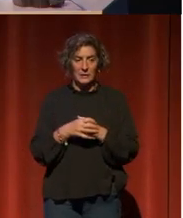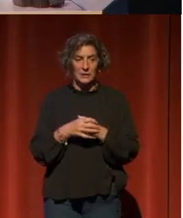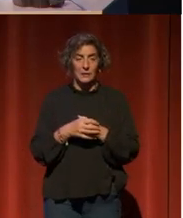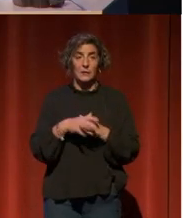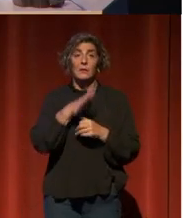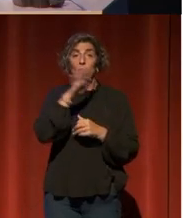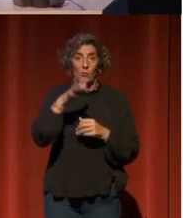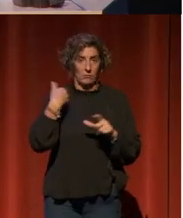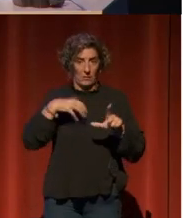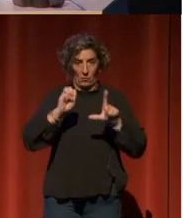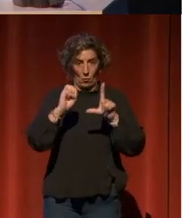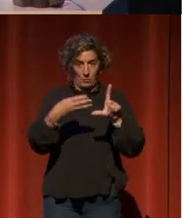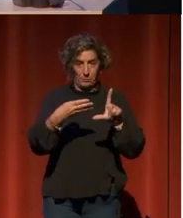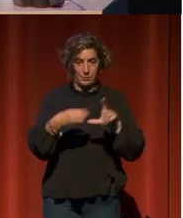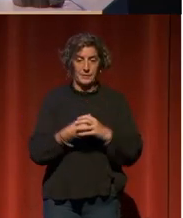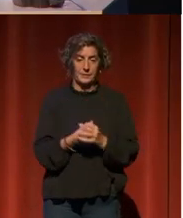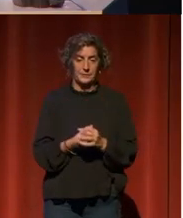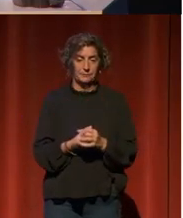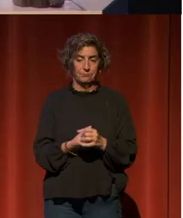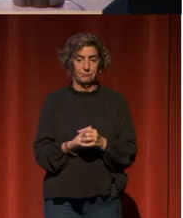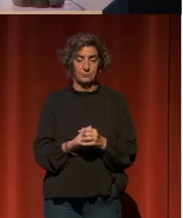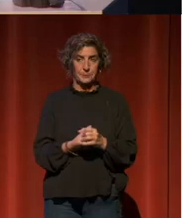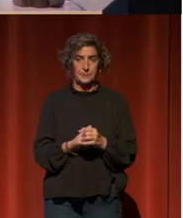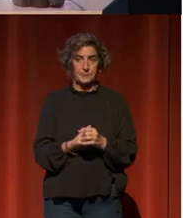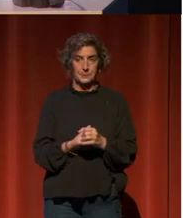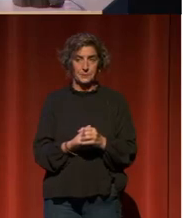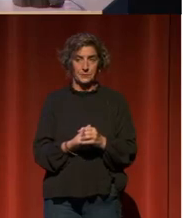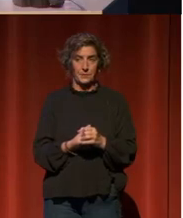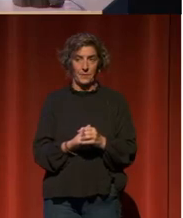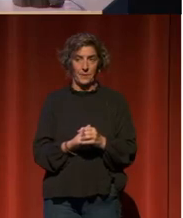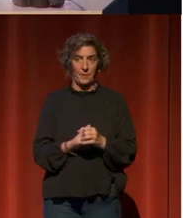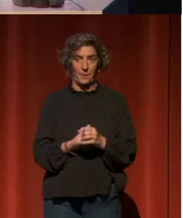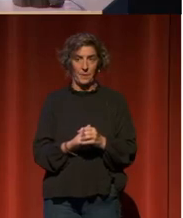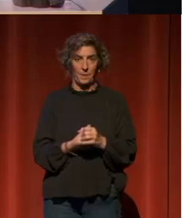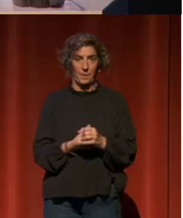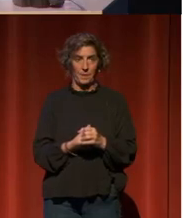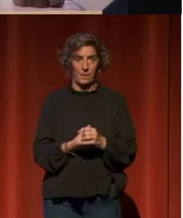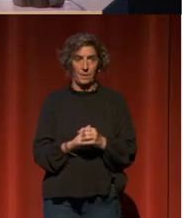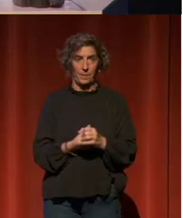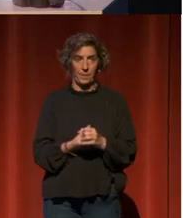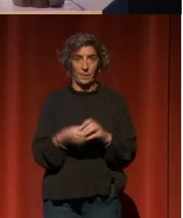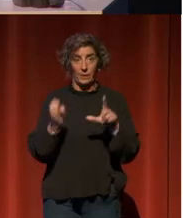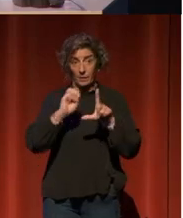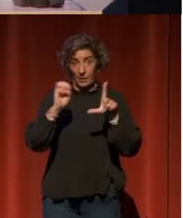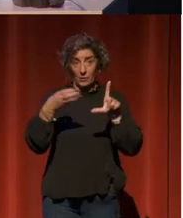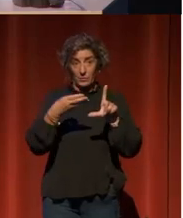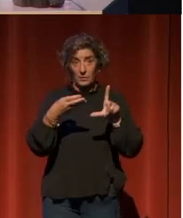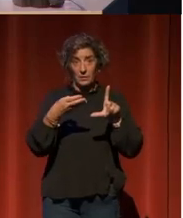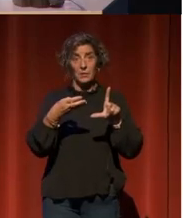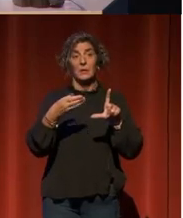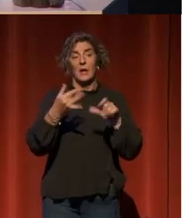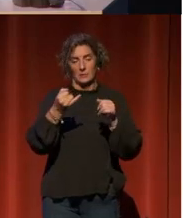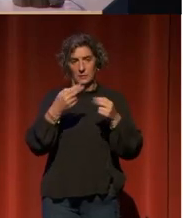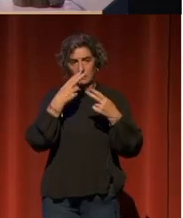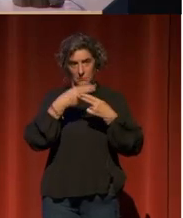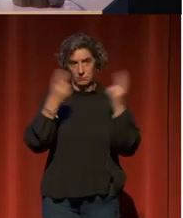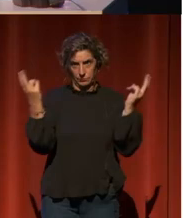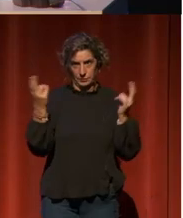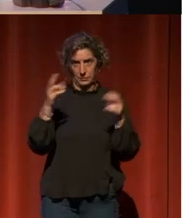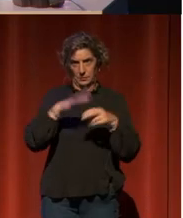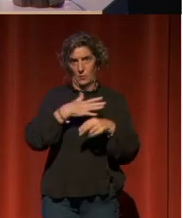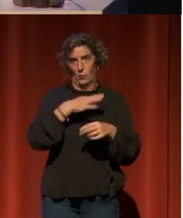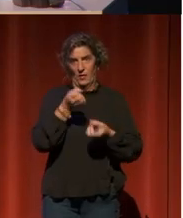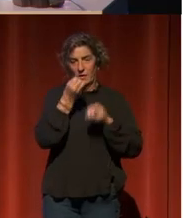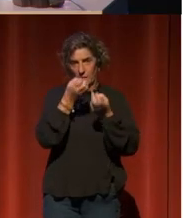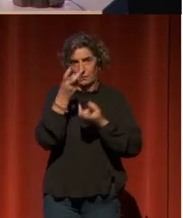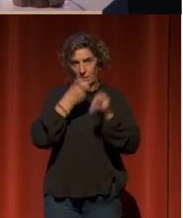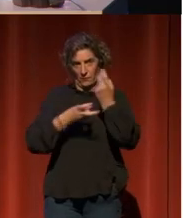página web disponible en todao esta información disponible en la página web